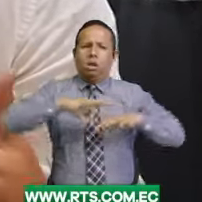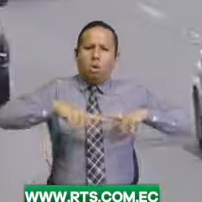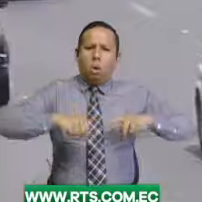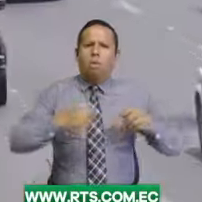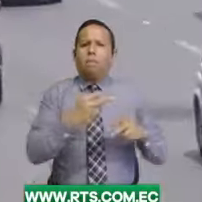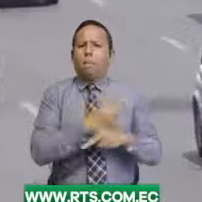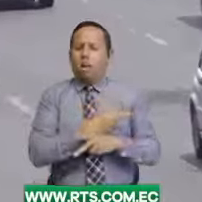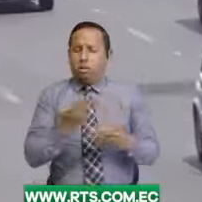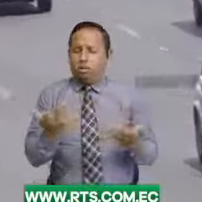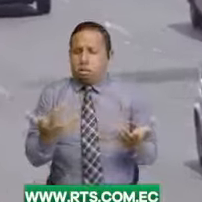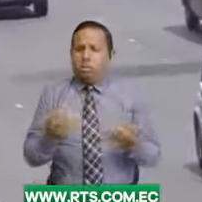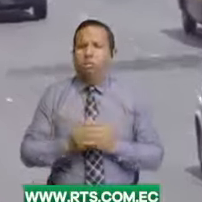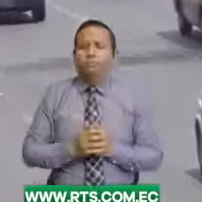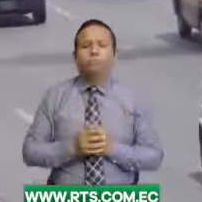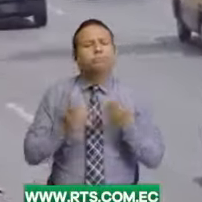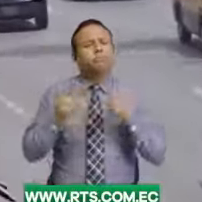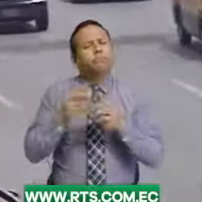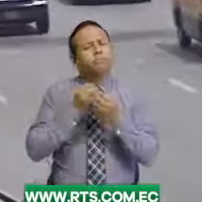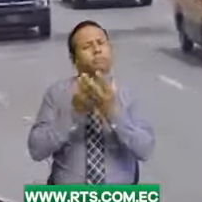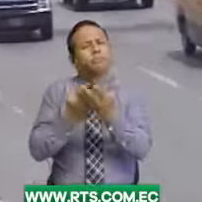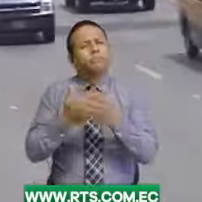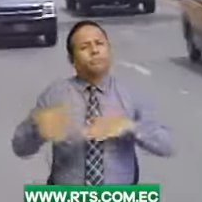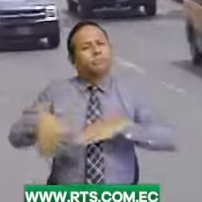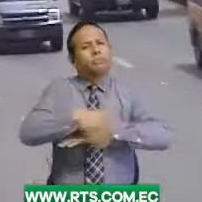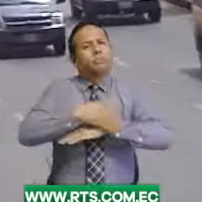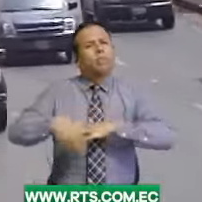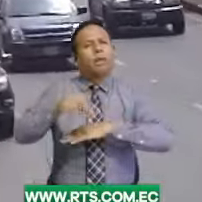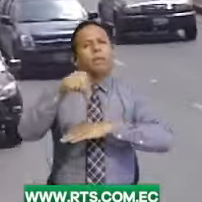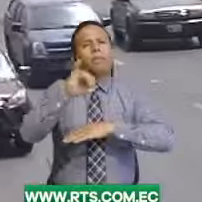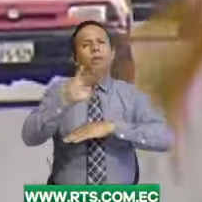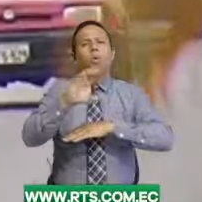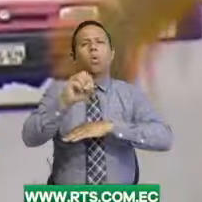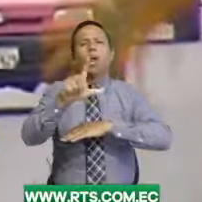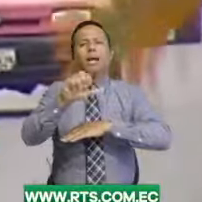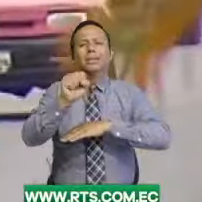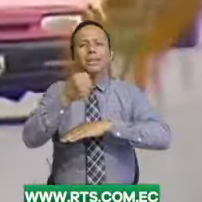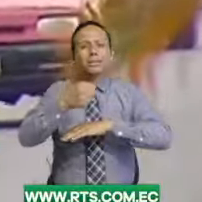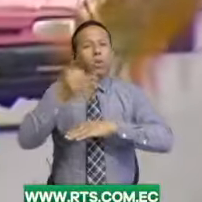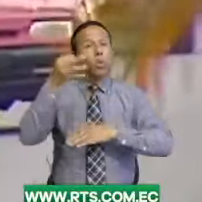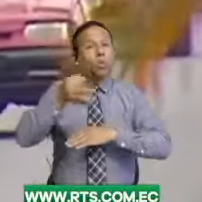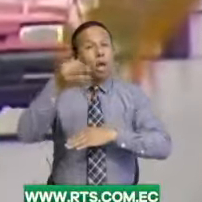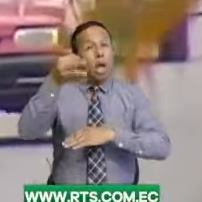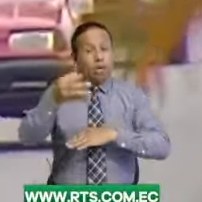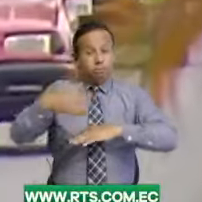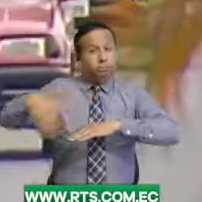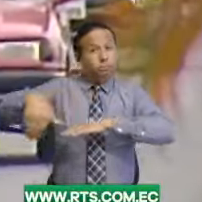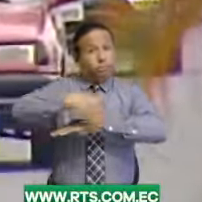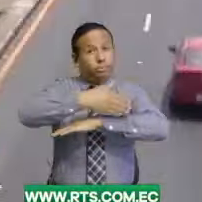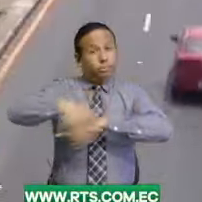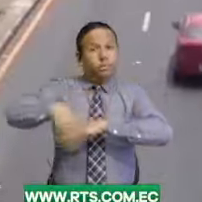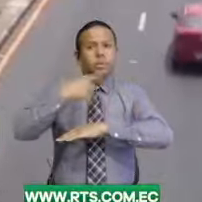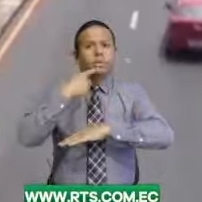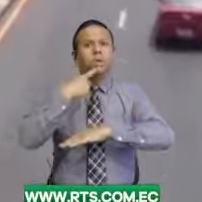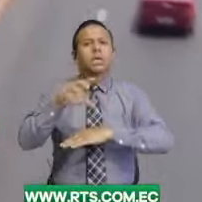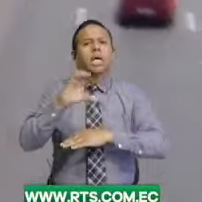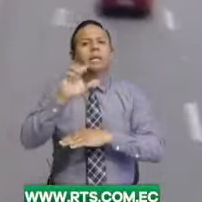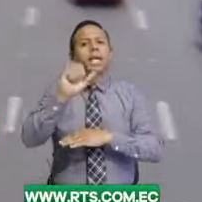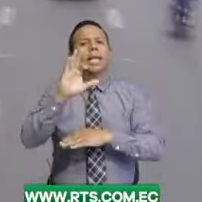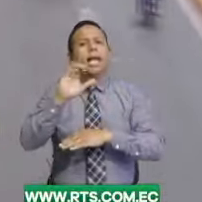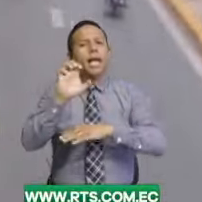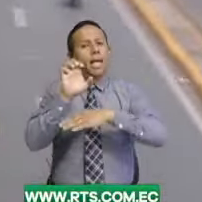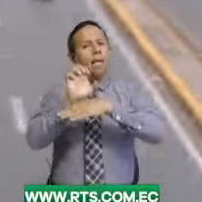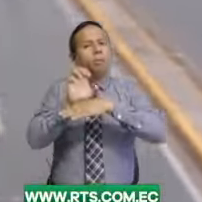robos. Asimismo, resaltaron que la avenida Nicolás Lapentti en el Cantón Durán es de competencia de la CTE y no de la Agencia de Tránsito del